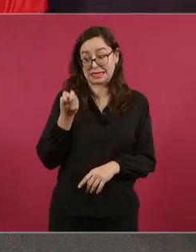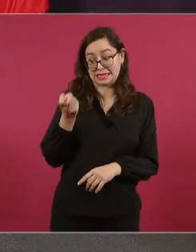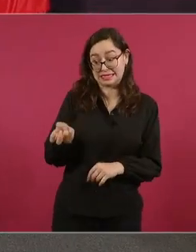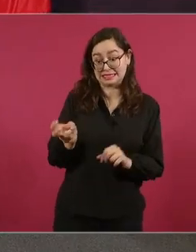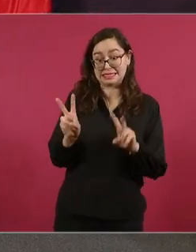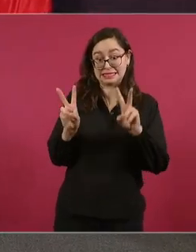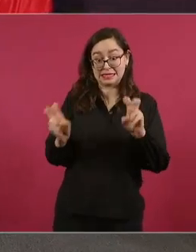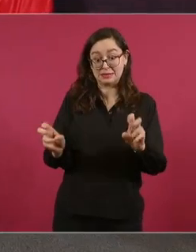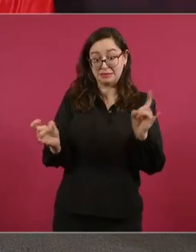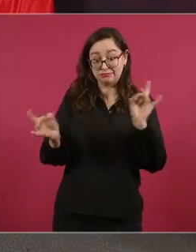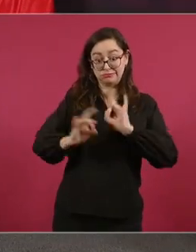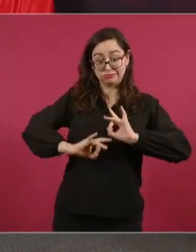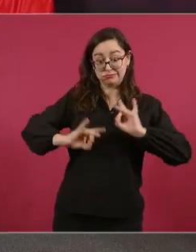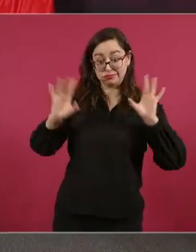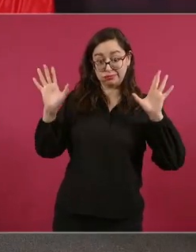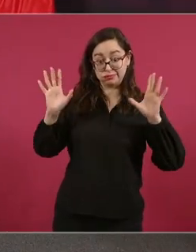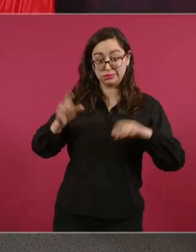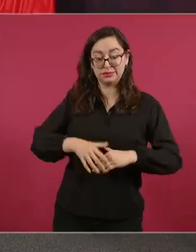¿Sí?